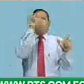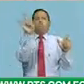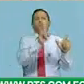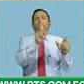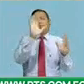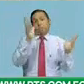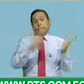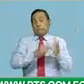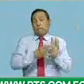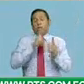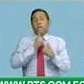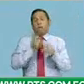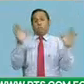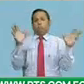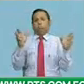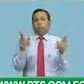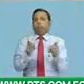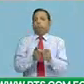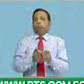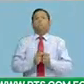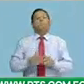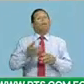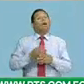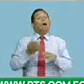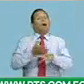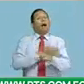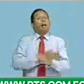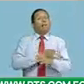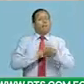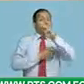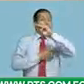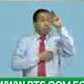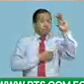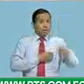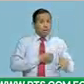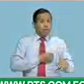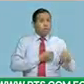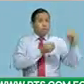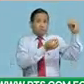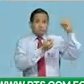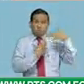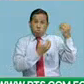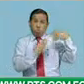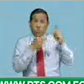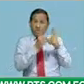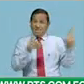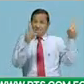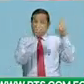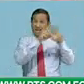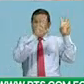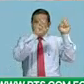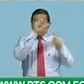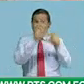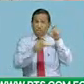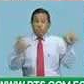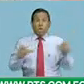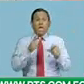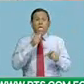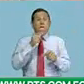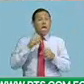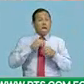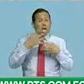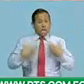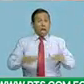que el municipio recibió por parte del Ministerio de Salud de los casos de COVID-19. Fueron entregados de los 12 datos 4, es decir,